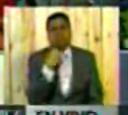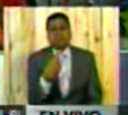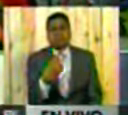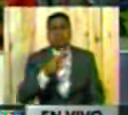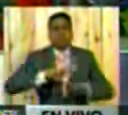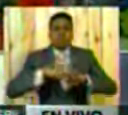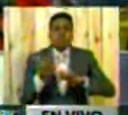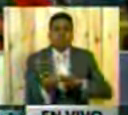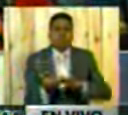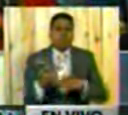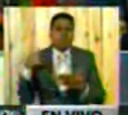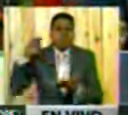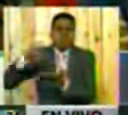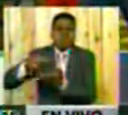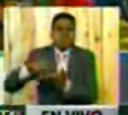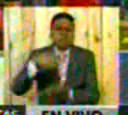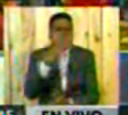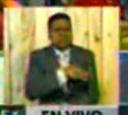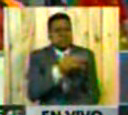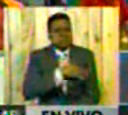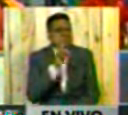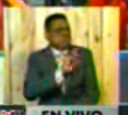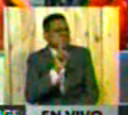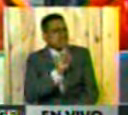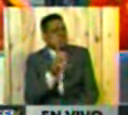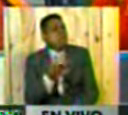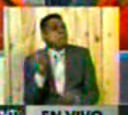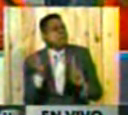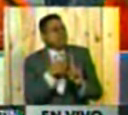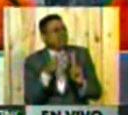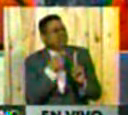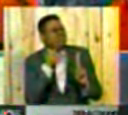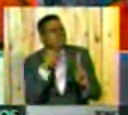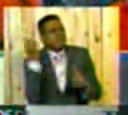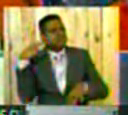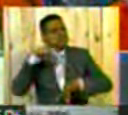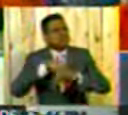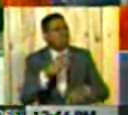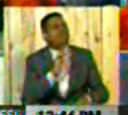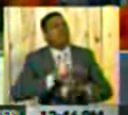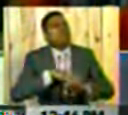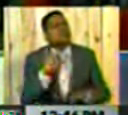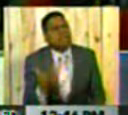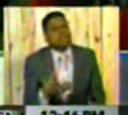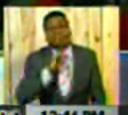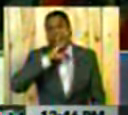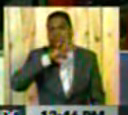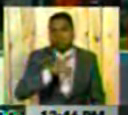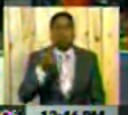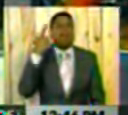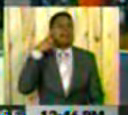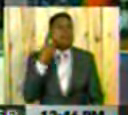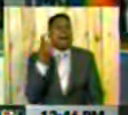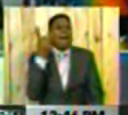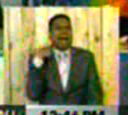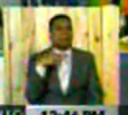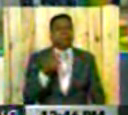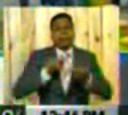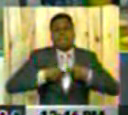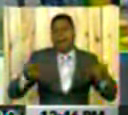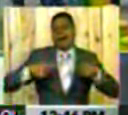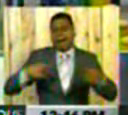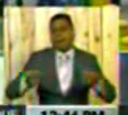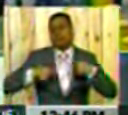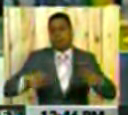no es prioridad entonces para la Asamblea Nacional? Mira, porque ellos, fíjate, históricamente también, pues, antes los gastos, ellos le